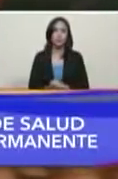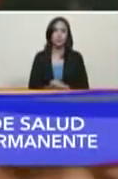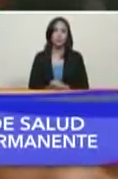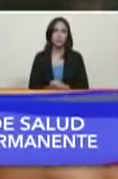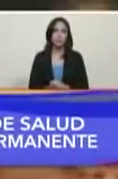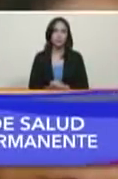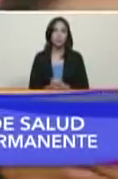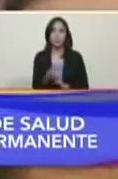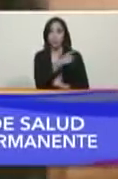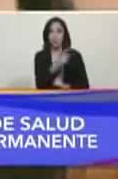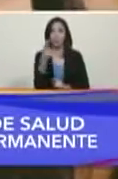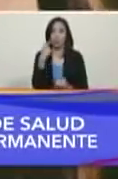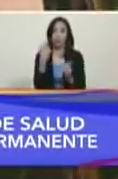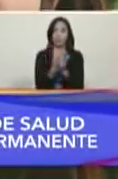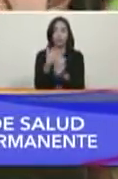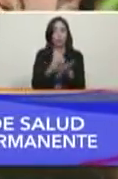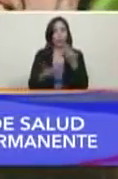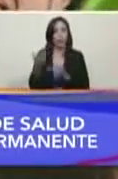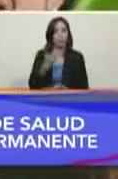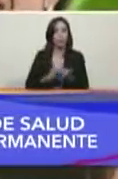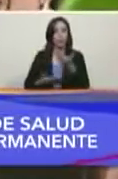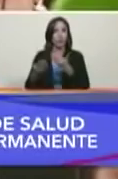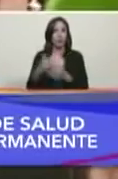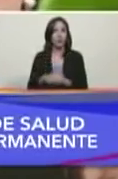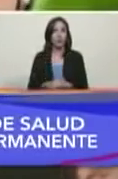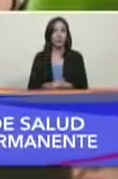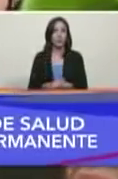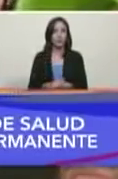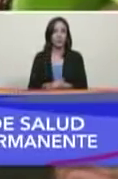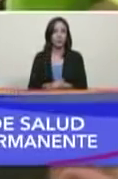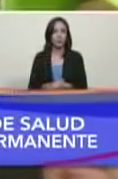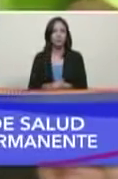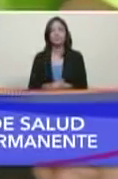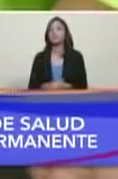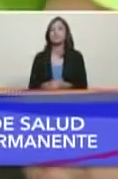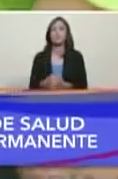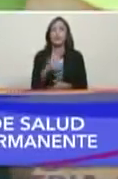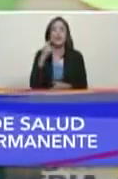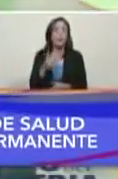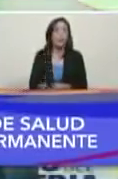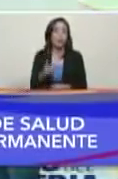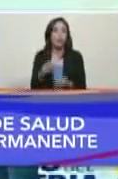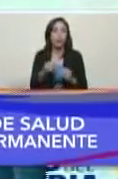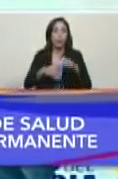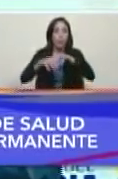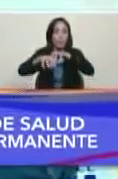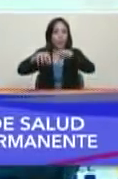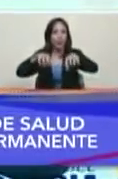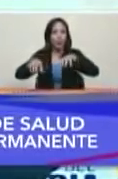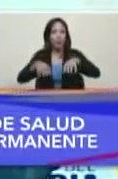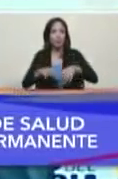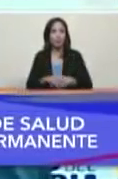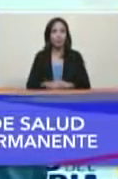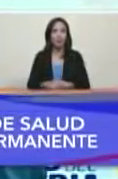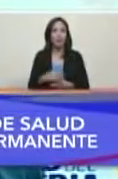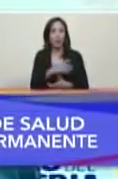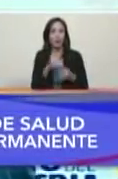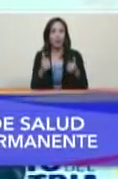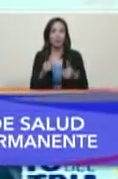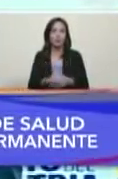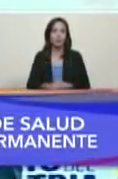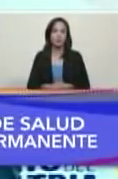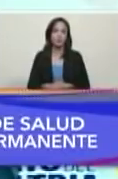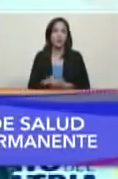Para que ustedes vean que todo es ganar, ganar. Con la cartografía social, con el movimiento Somos